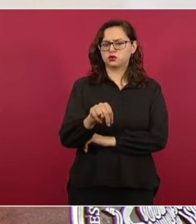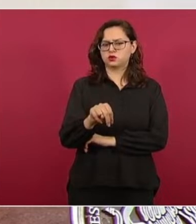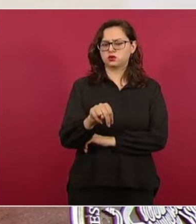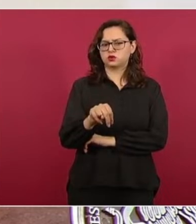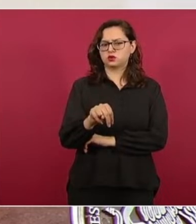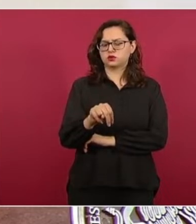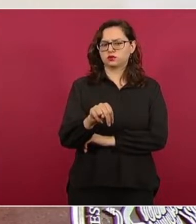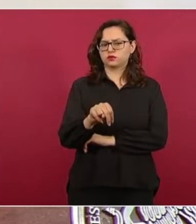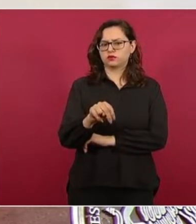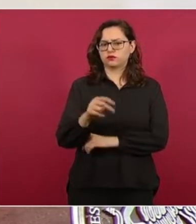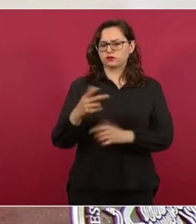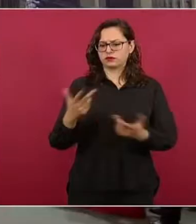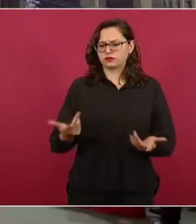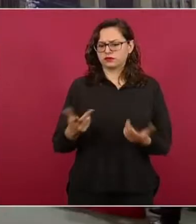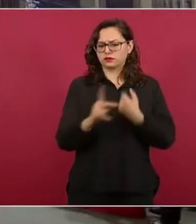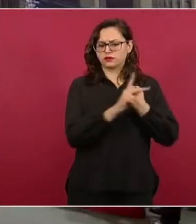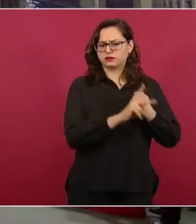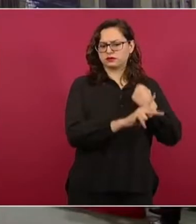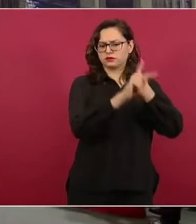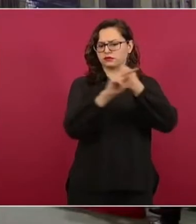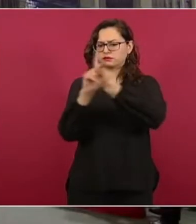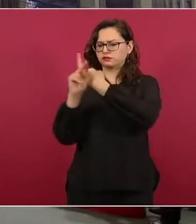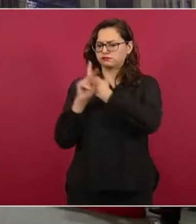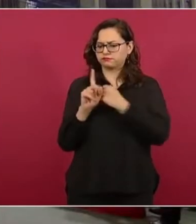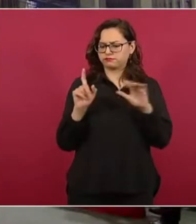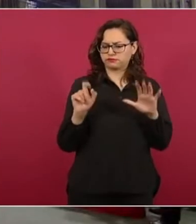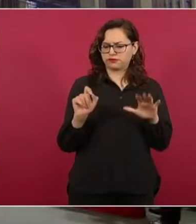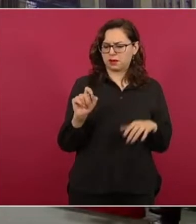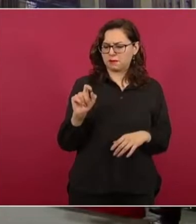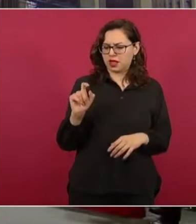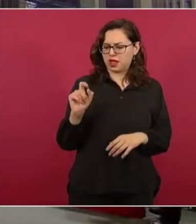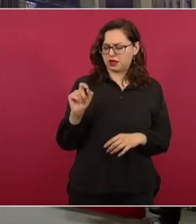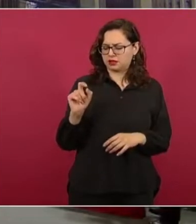creo que del grupo de los 20 en